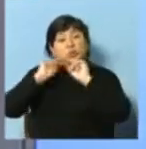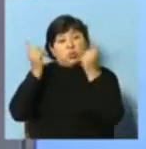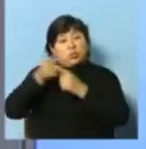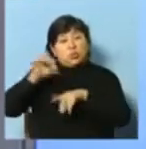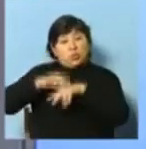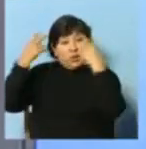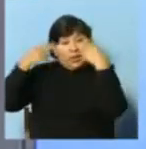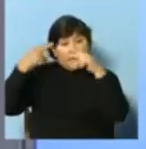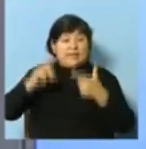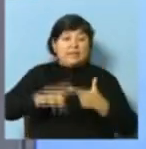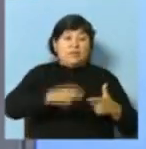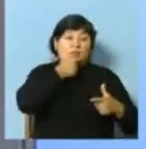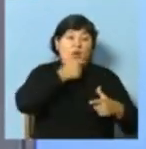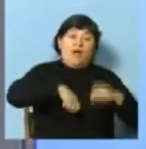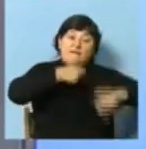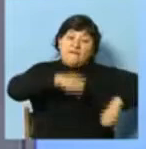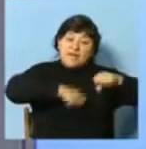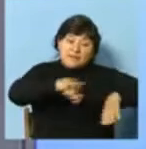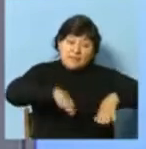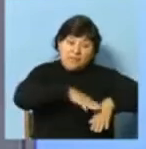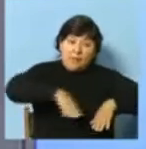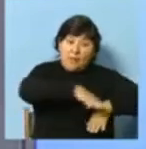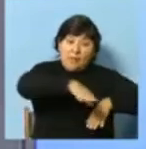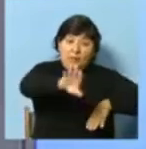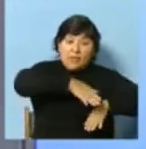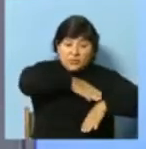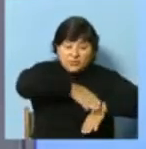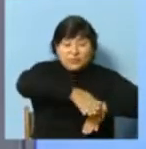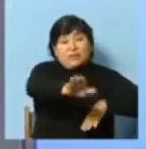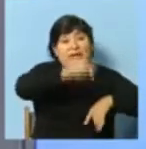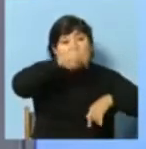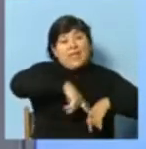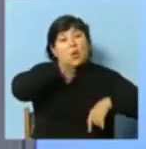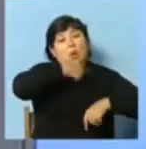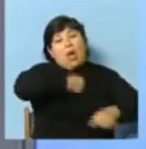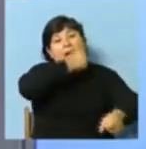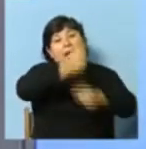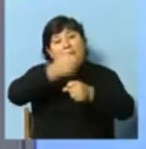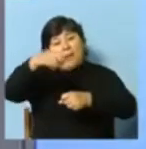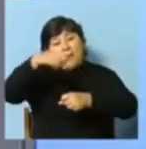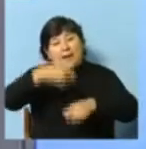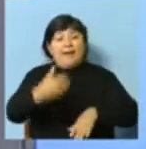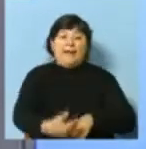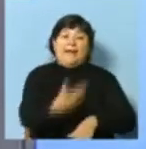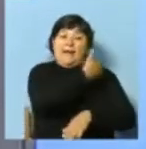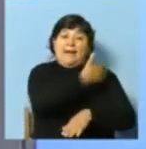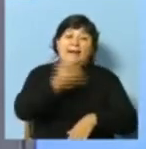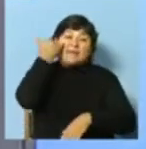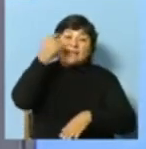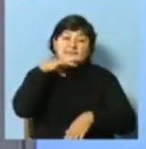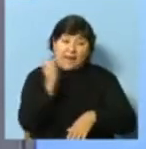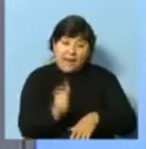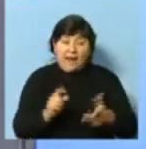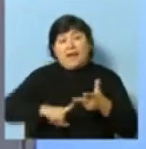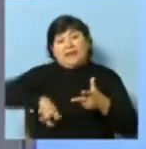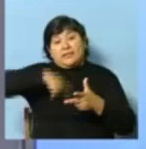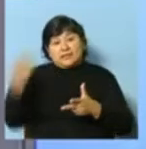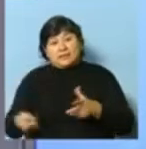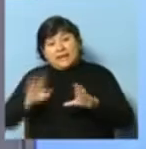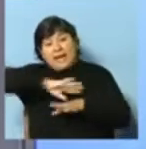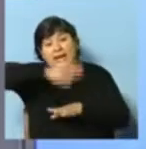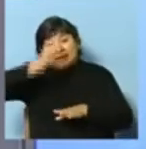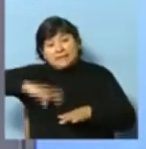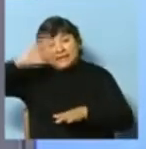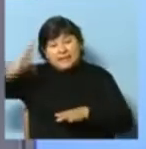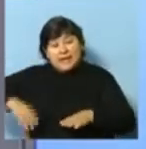y en el caso particular de san salvador además de esto poner en condiciones el mercado central que es